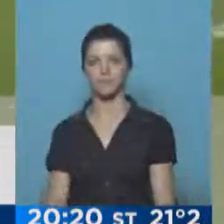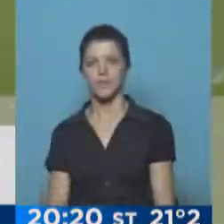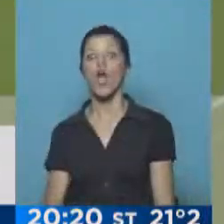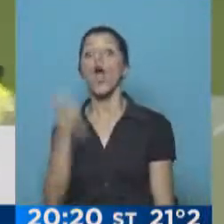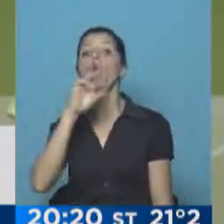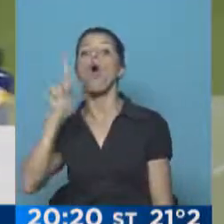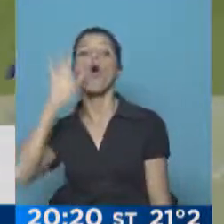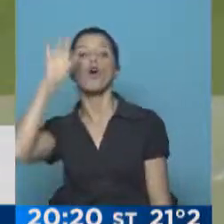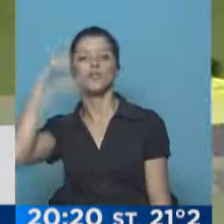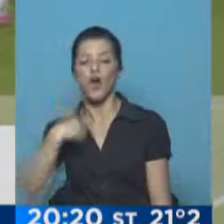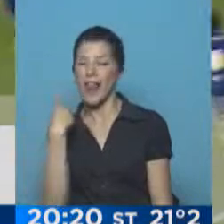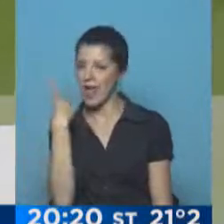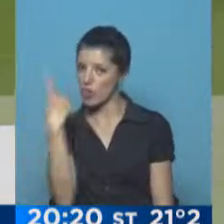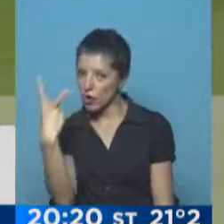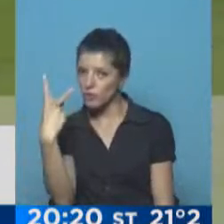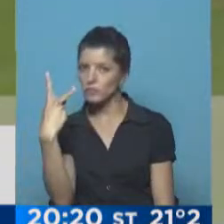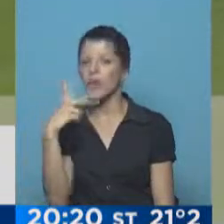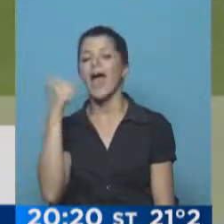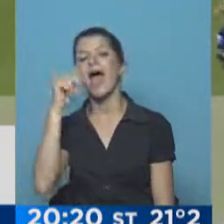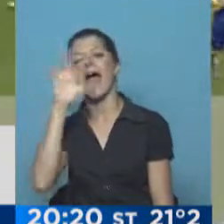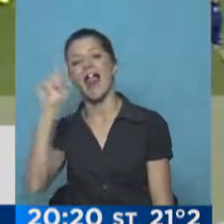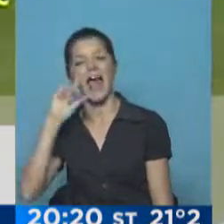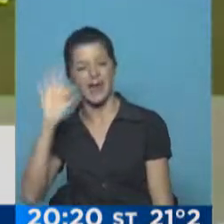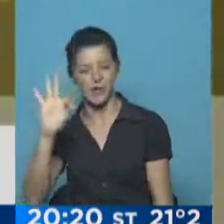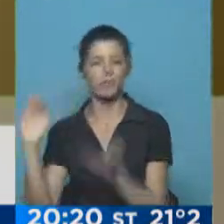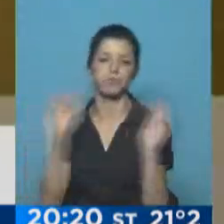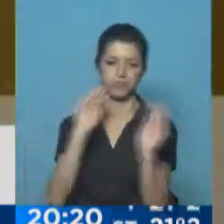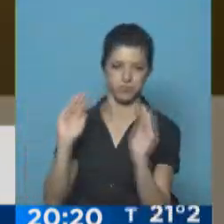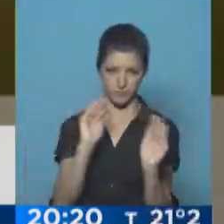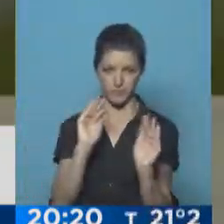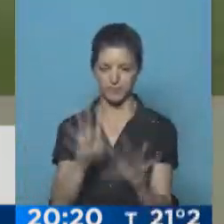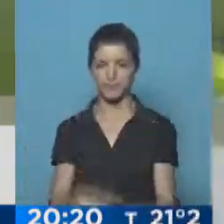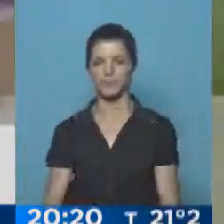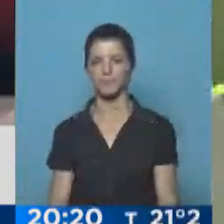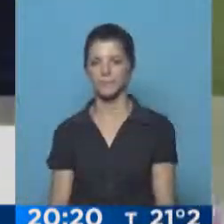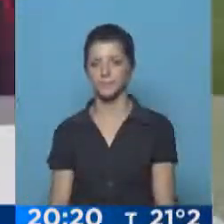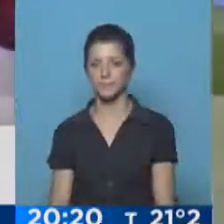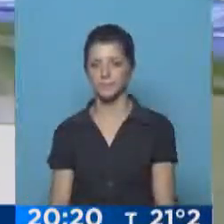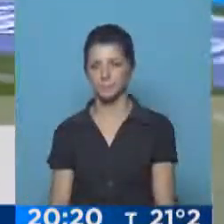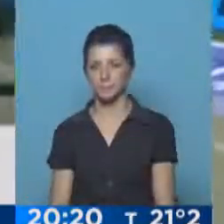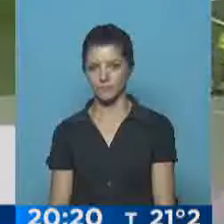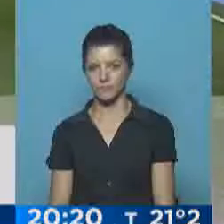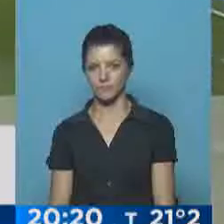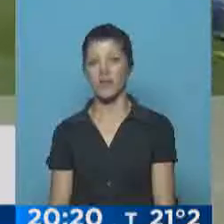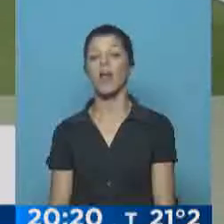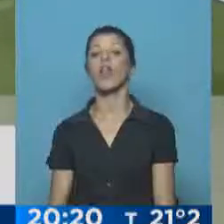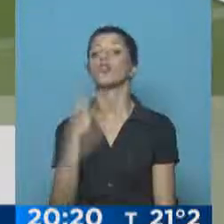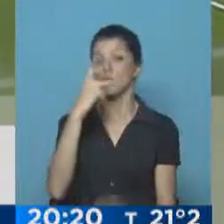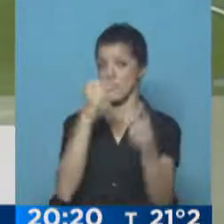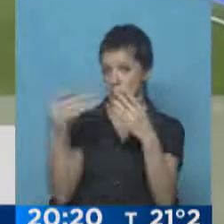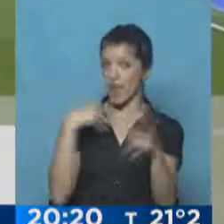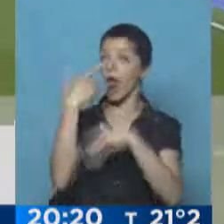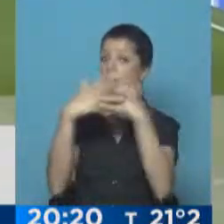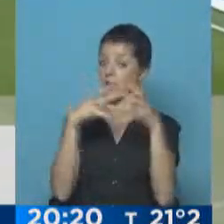Orión, las dos a Lucas Salario. A quemarropa, dos cabezazos. En los 3 palos, muy bien estuvo el arquero de